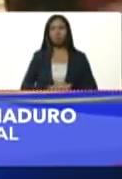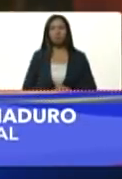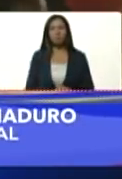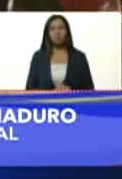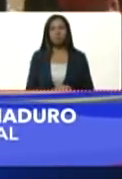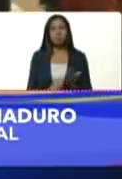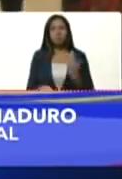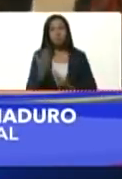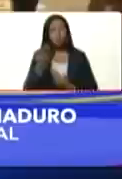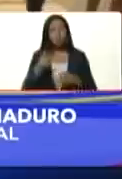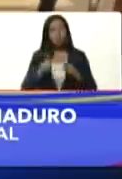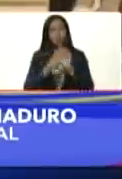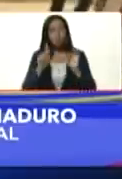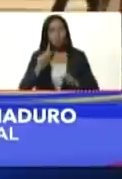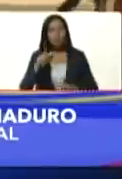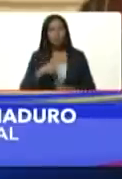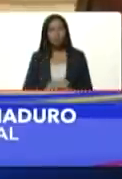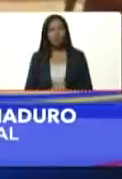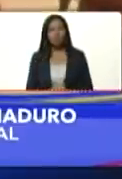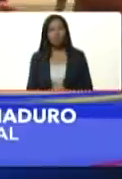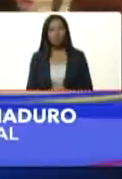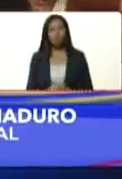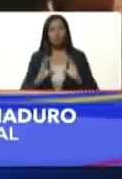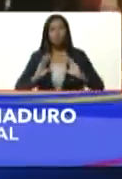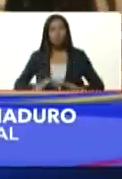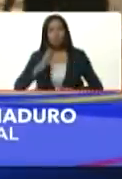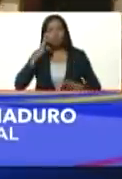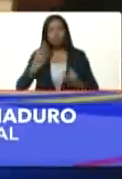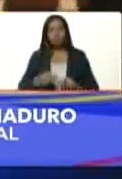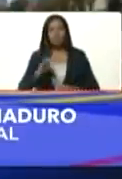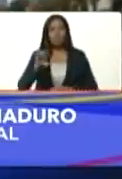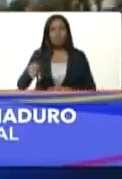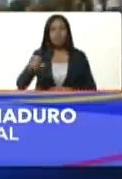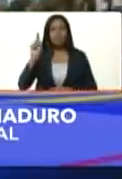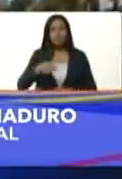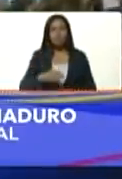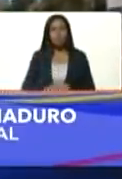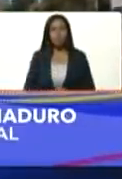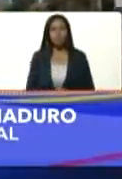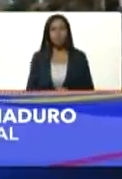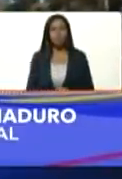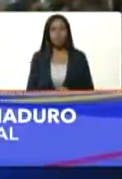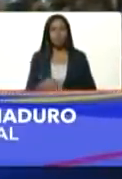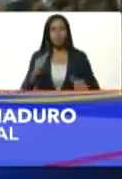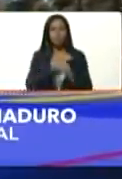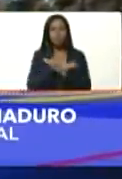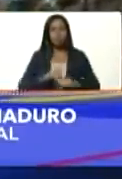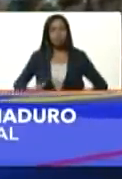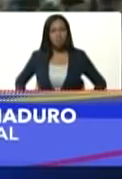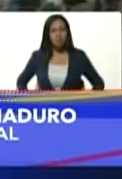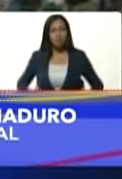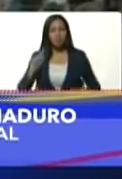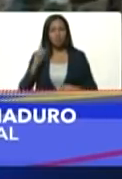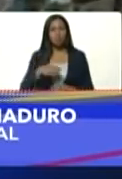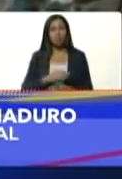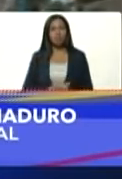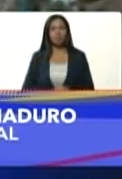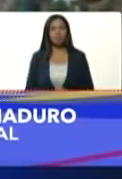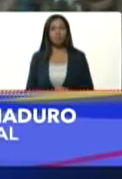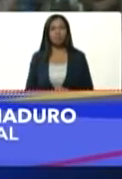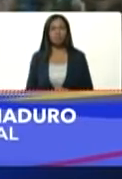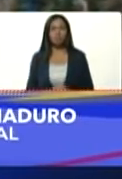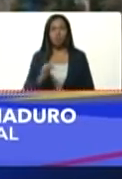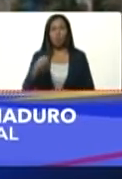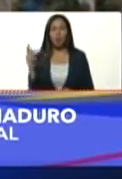es importante, los cuerpos de seguridad del Estado, la Fuerza Armada Nacional Bolivariana, hoy